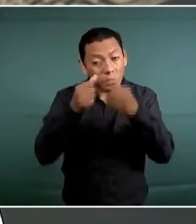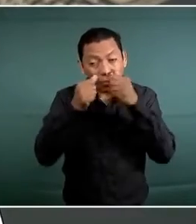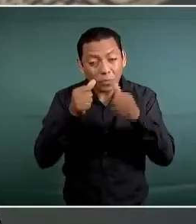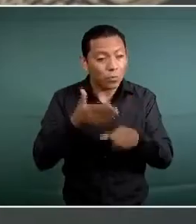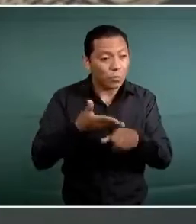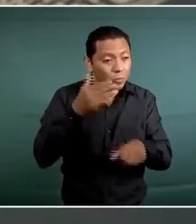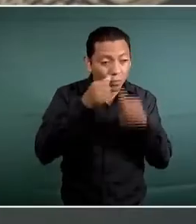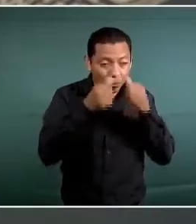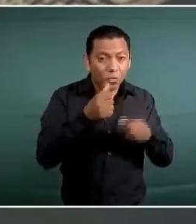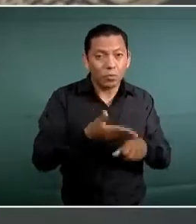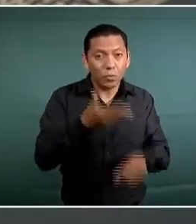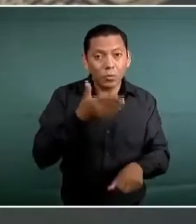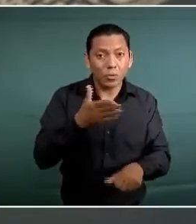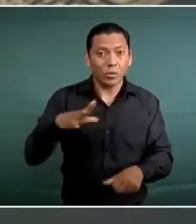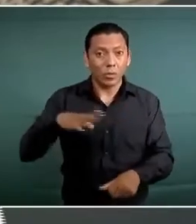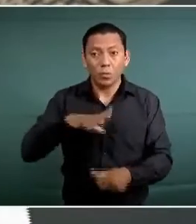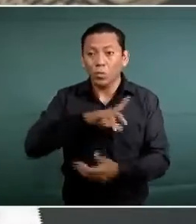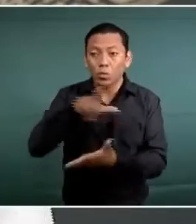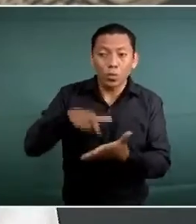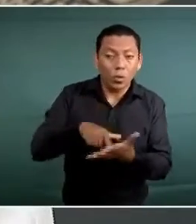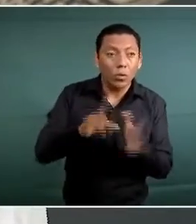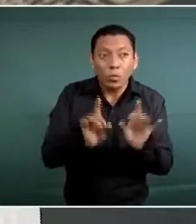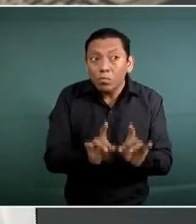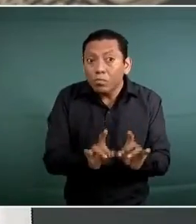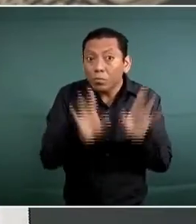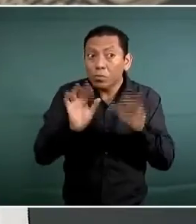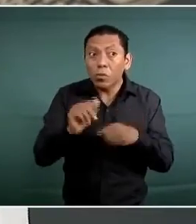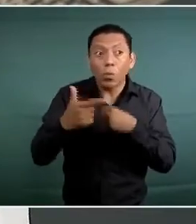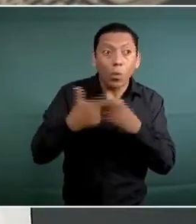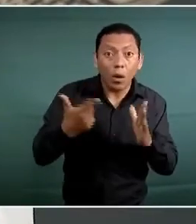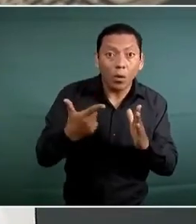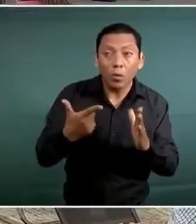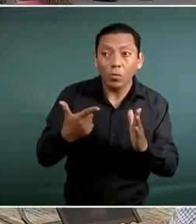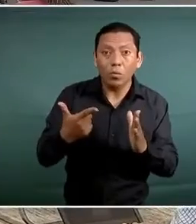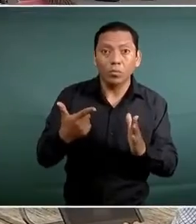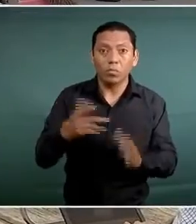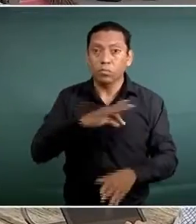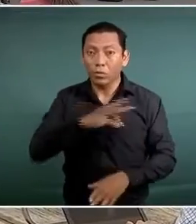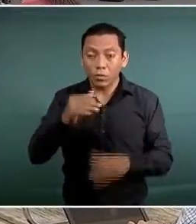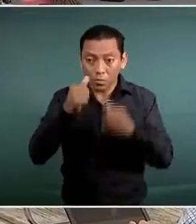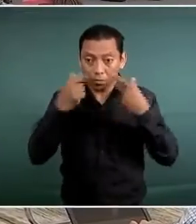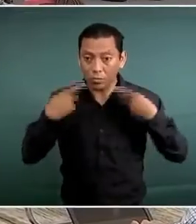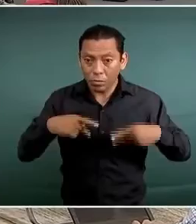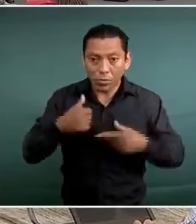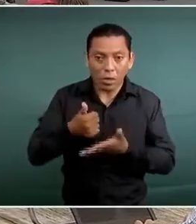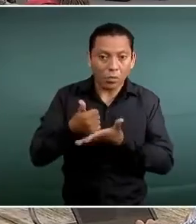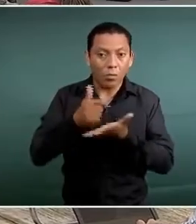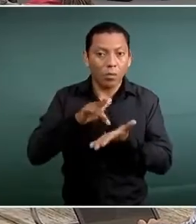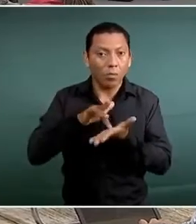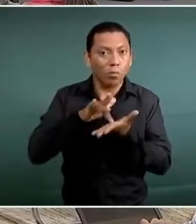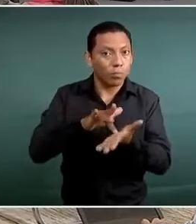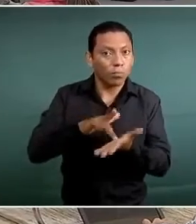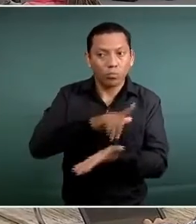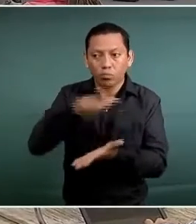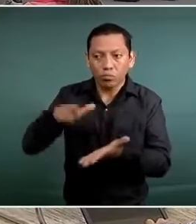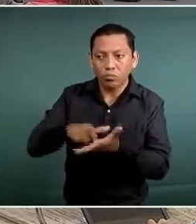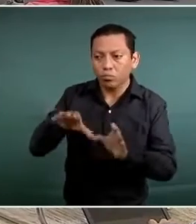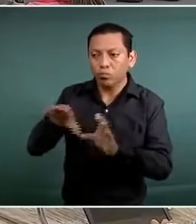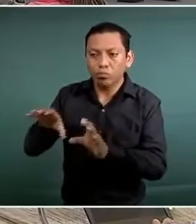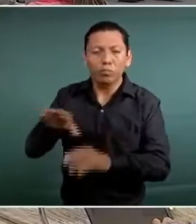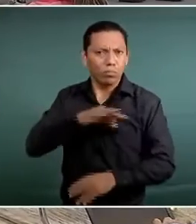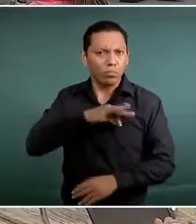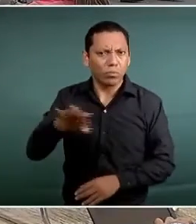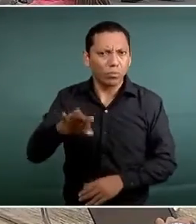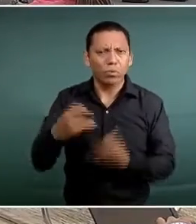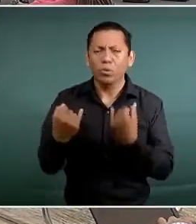atentos, tenemos albergues para atender a la gente en protección civil y nos hemos